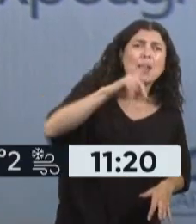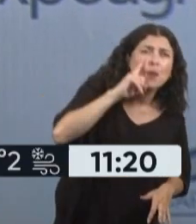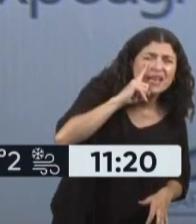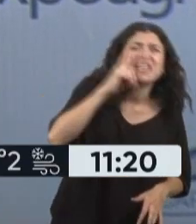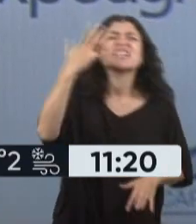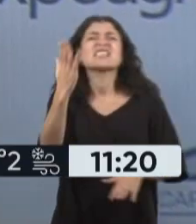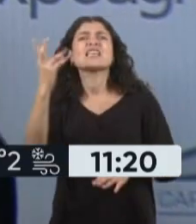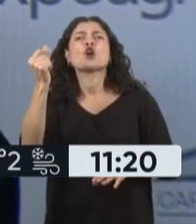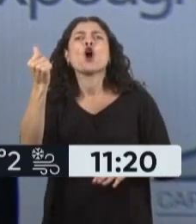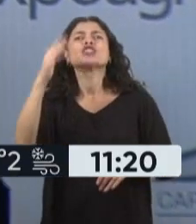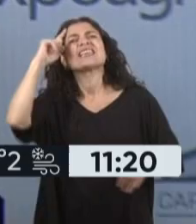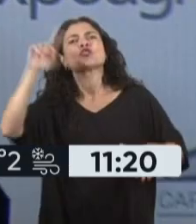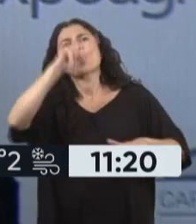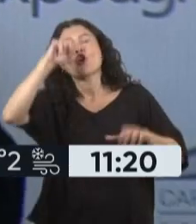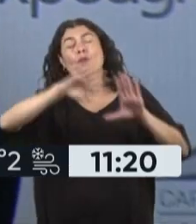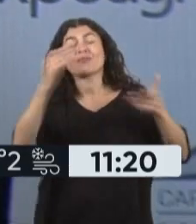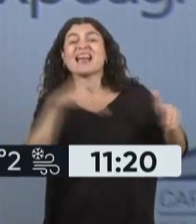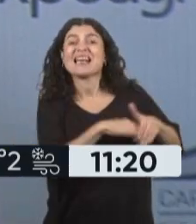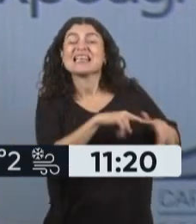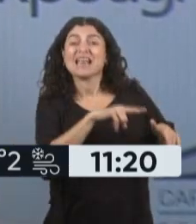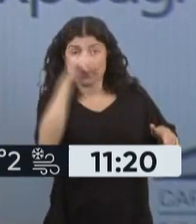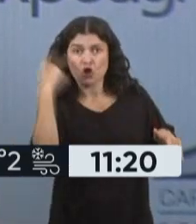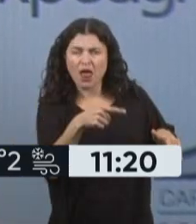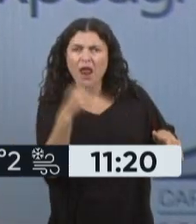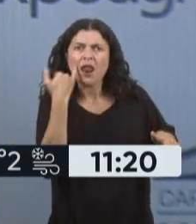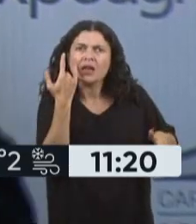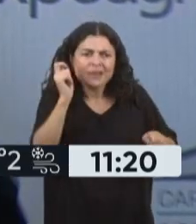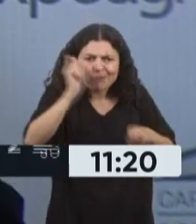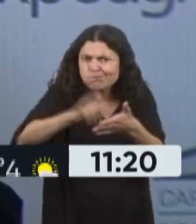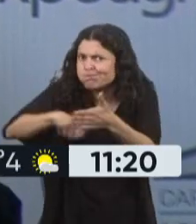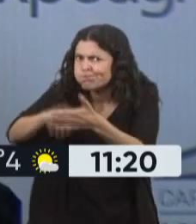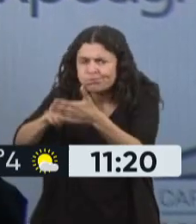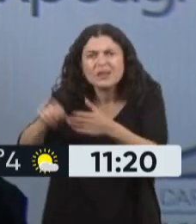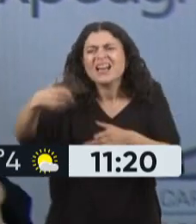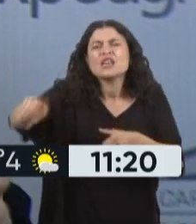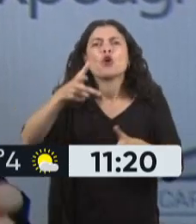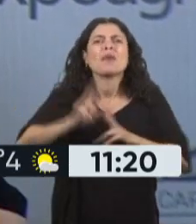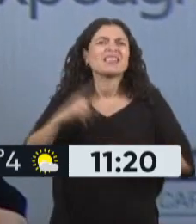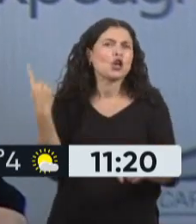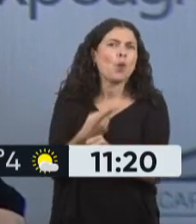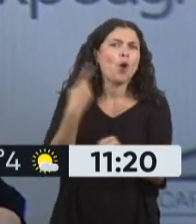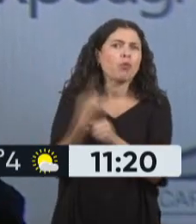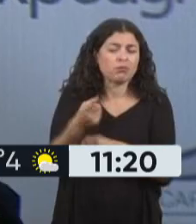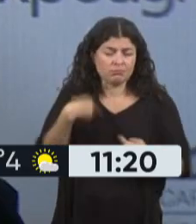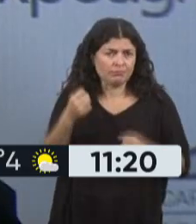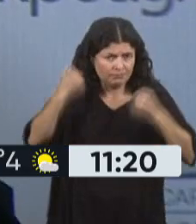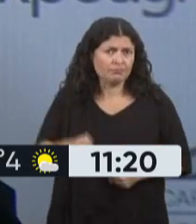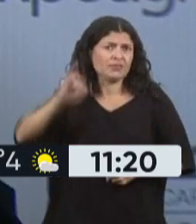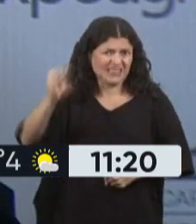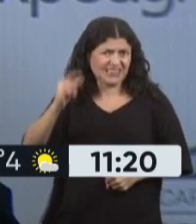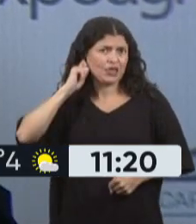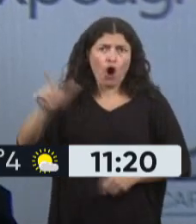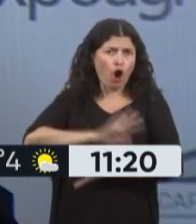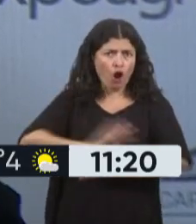Central, que decían que era imposible de hacer y que nosotros lo hicimos, que resolvimos el problema del Tesoro en un mes,